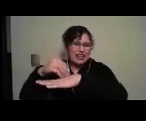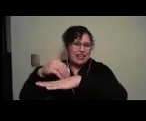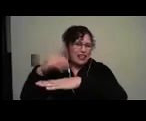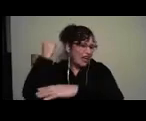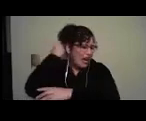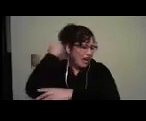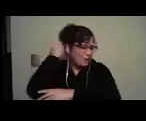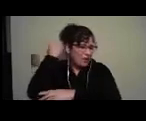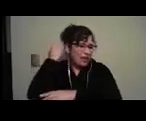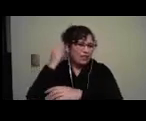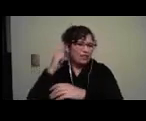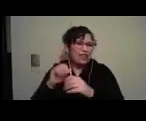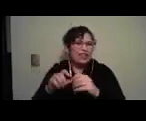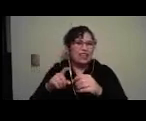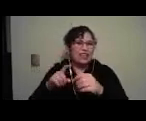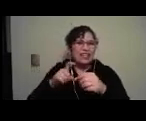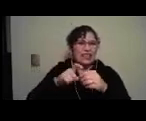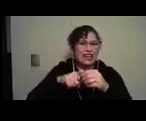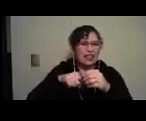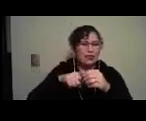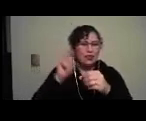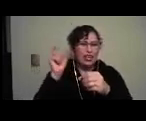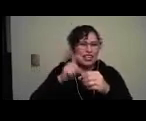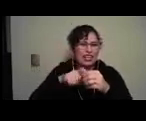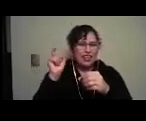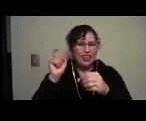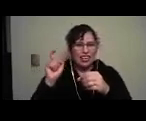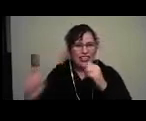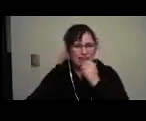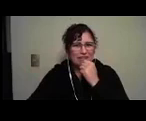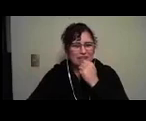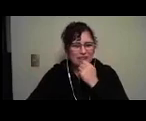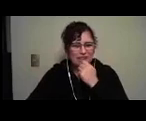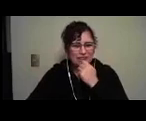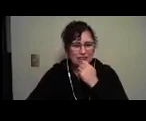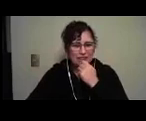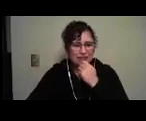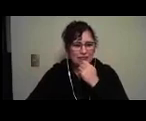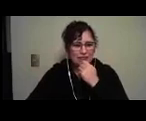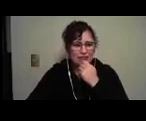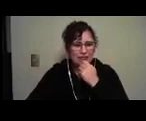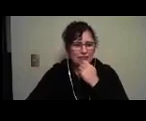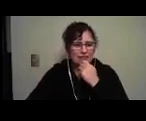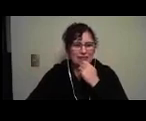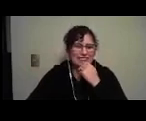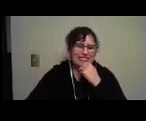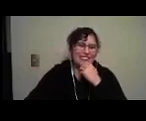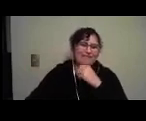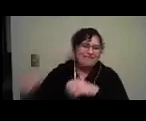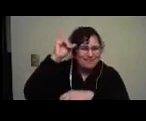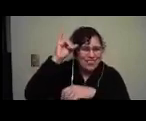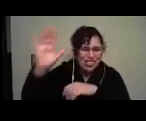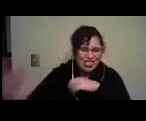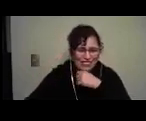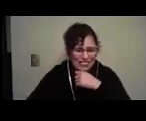Así que le voy a avisar a Camila que a lo mejor voy a tener que desconectar. Ok, perfecto, entiendo.